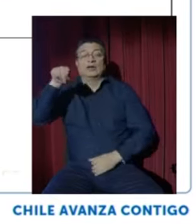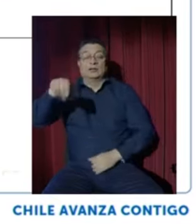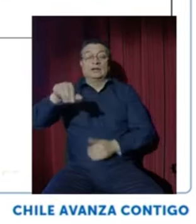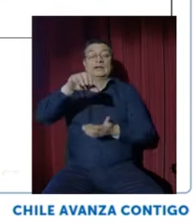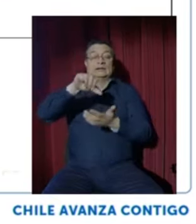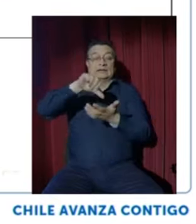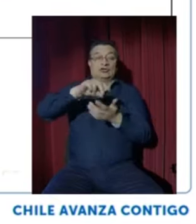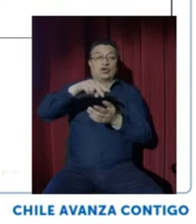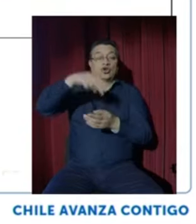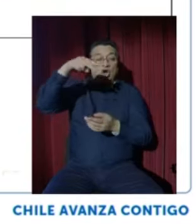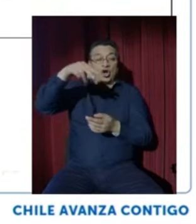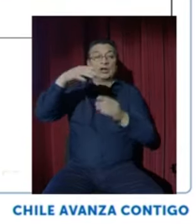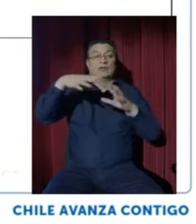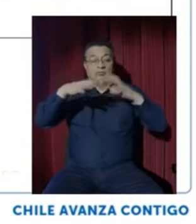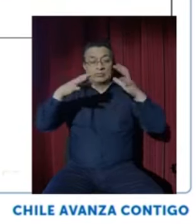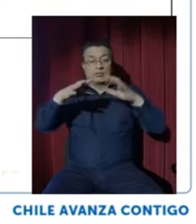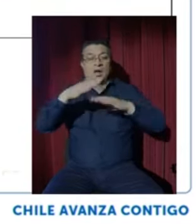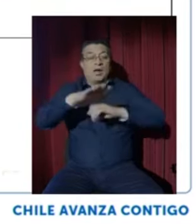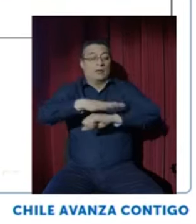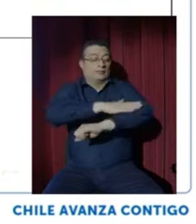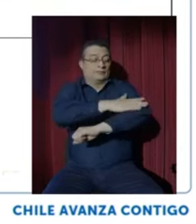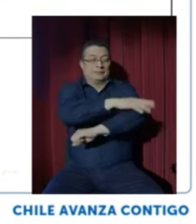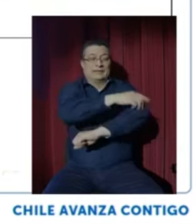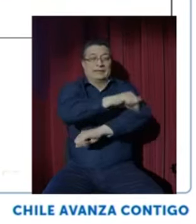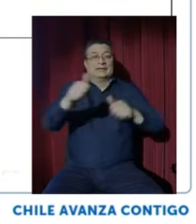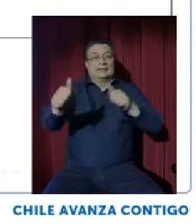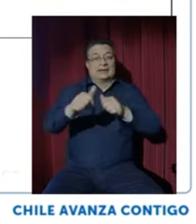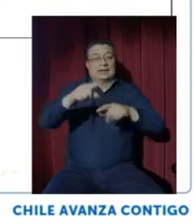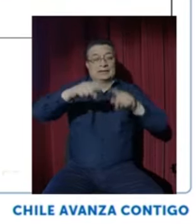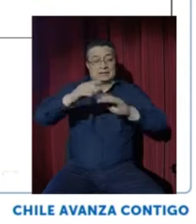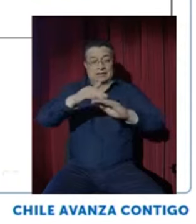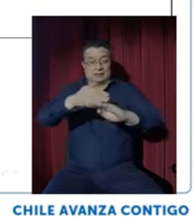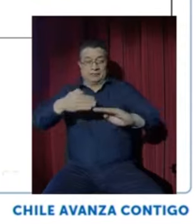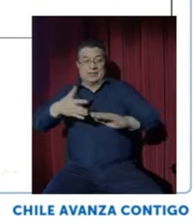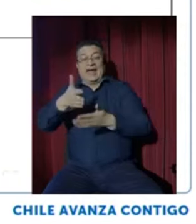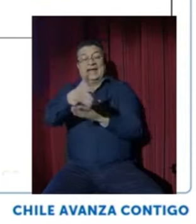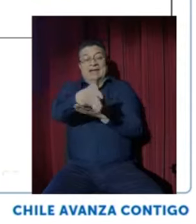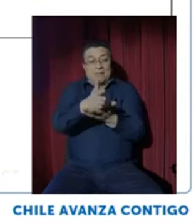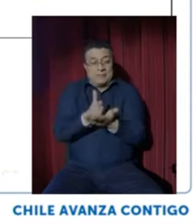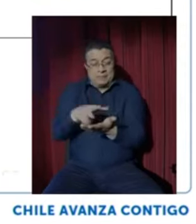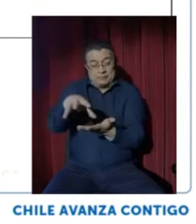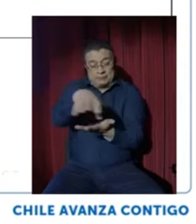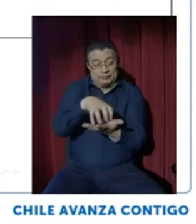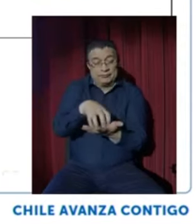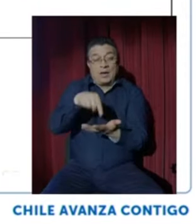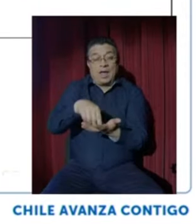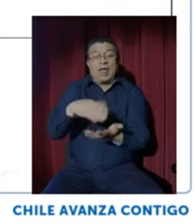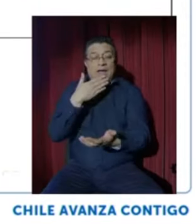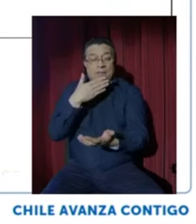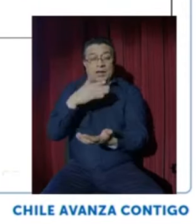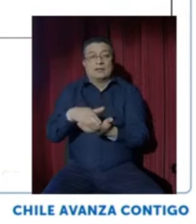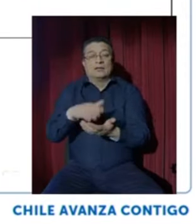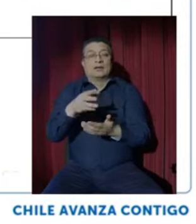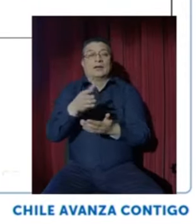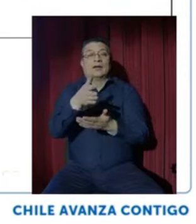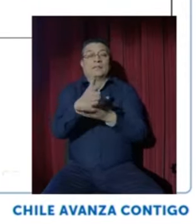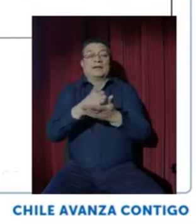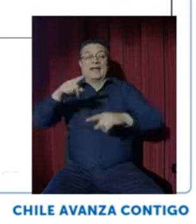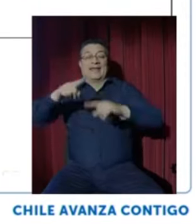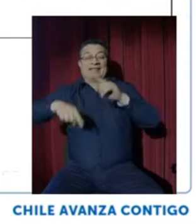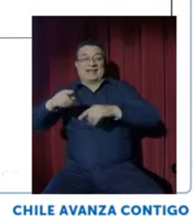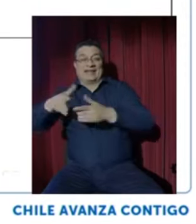la zona centro Norte las formaciones mediterráneas en la zona centro Las formaciones mediterránea y